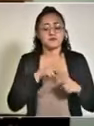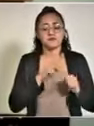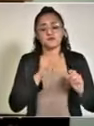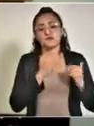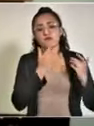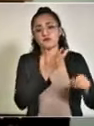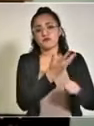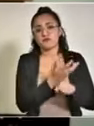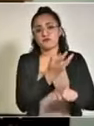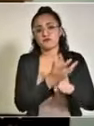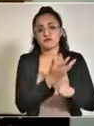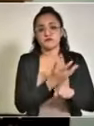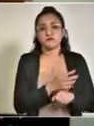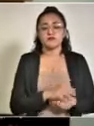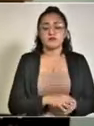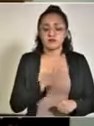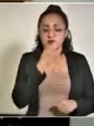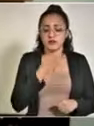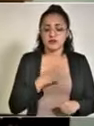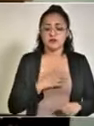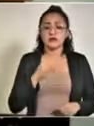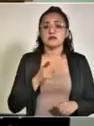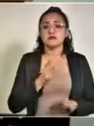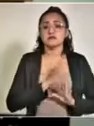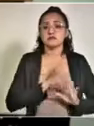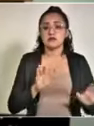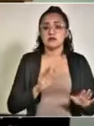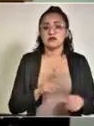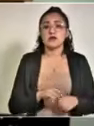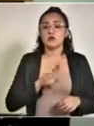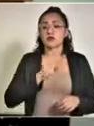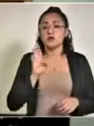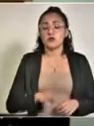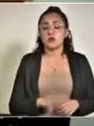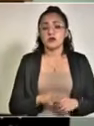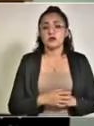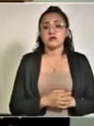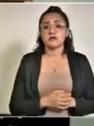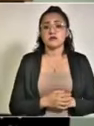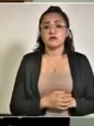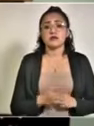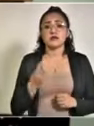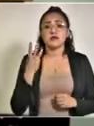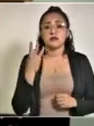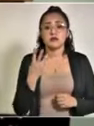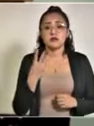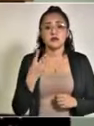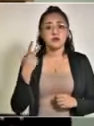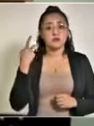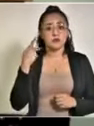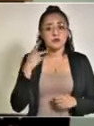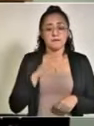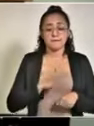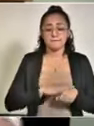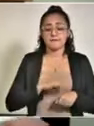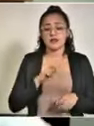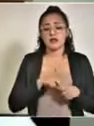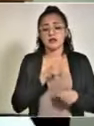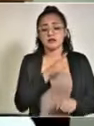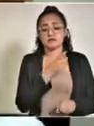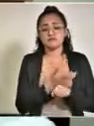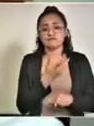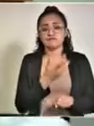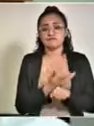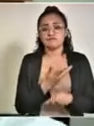exterior, informar que se confirma el fallecimiento de 3 poblanos más en Estados